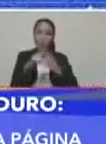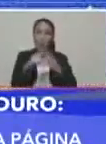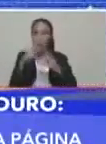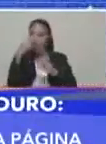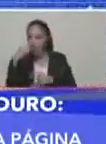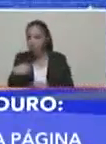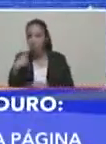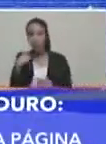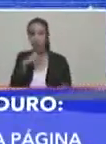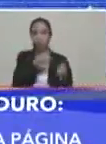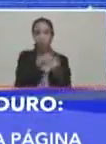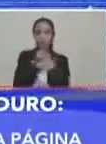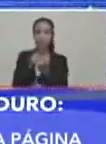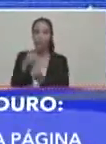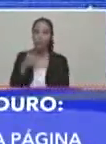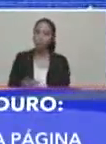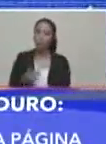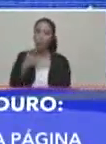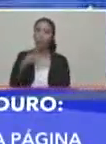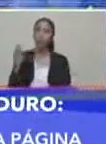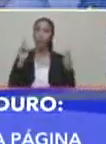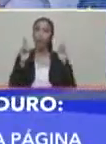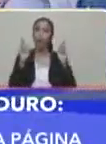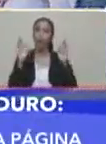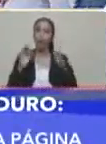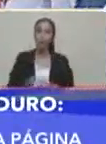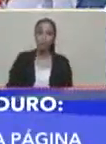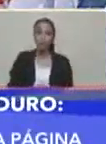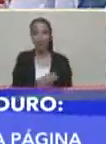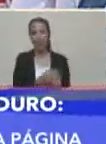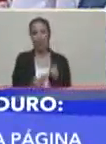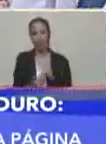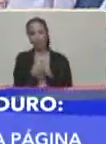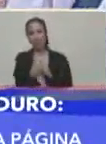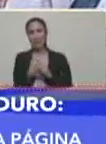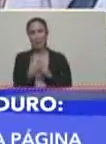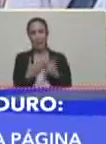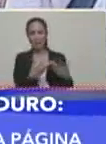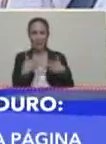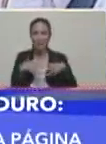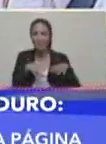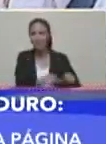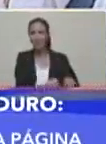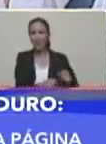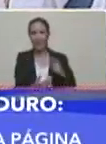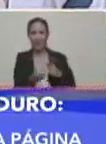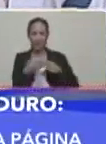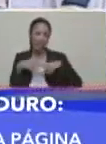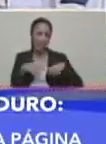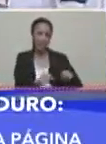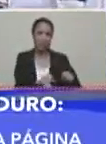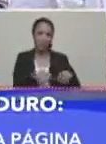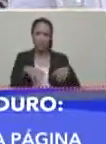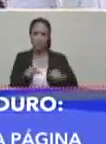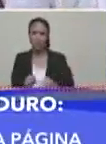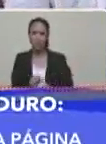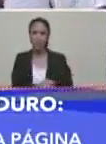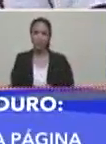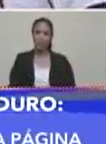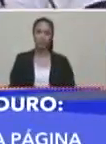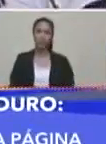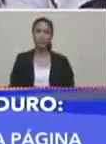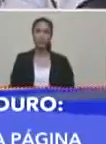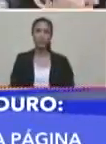los trabajadores de los Estados Unidos y dejara de estar amenazando con guerras e invasiones a los pueblos del mundo, incluido el pueblo